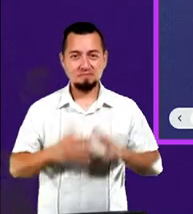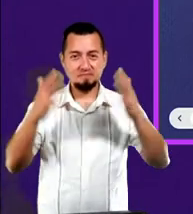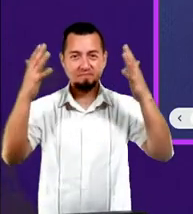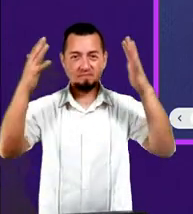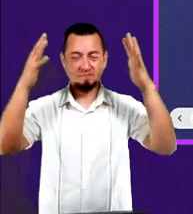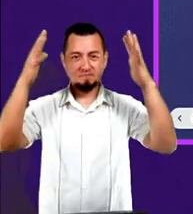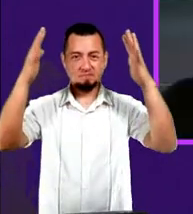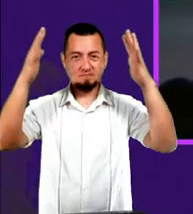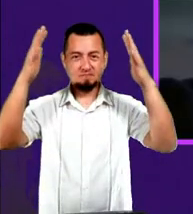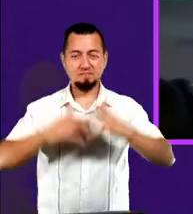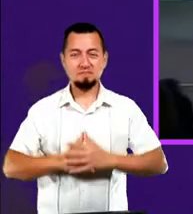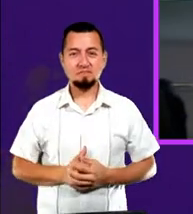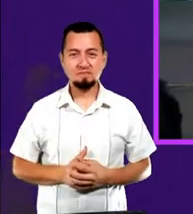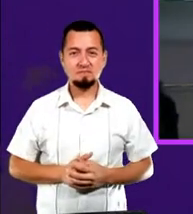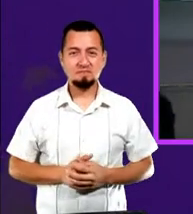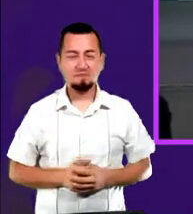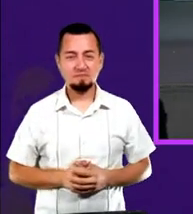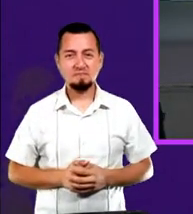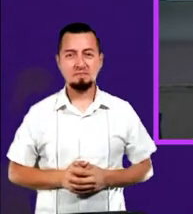Pues muchas gracias.